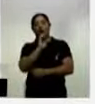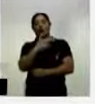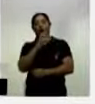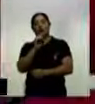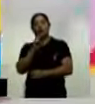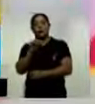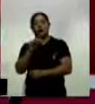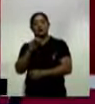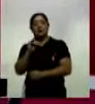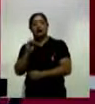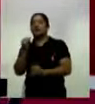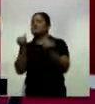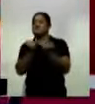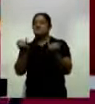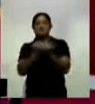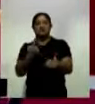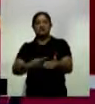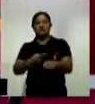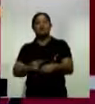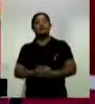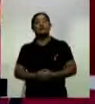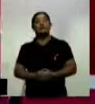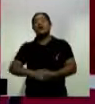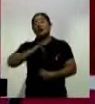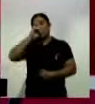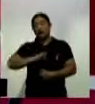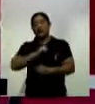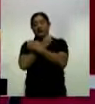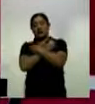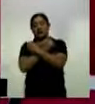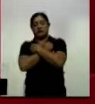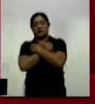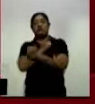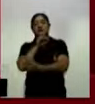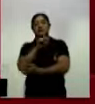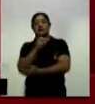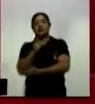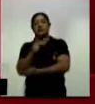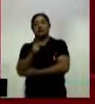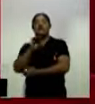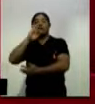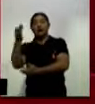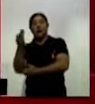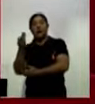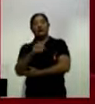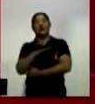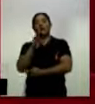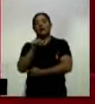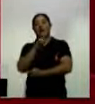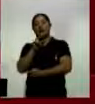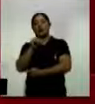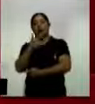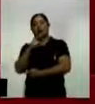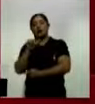enfermedad. El secretario de Educación Pública, Esteban Moctezuma Barragán, informó que el regreso a clases en cada entidad